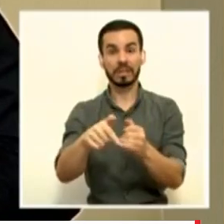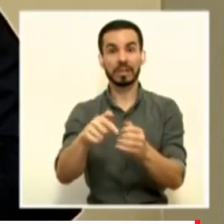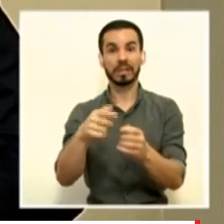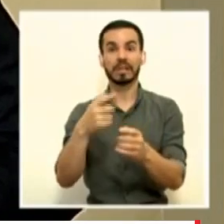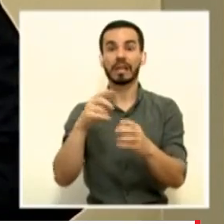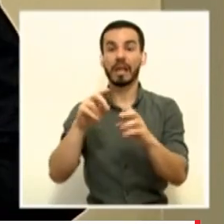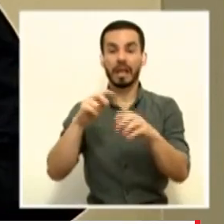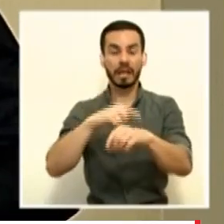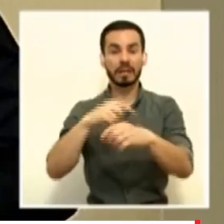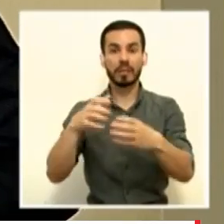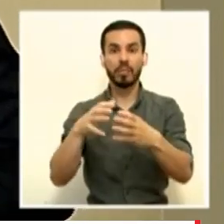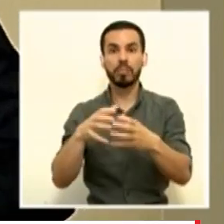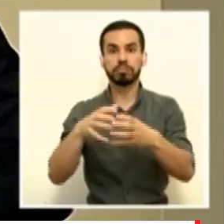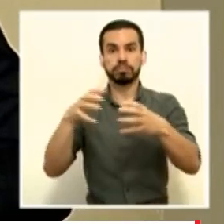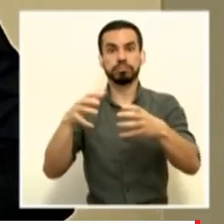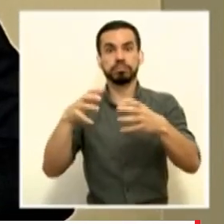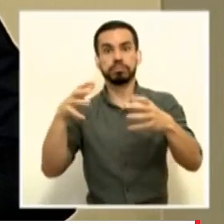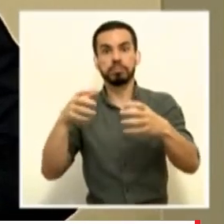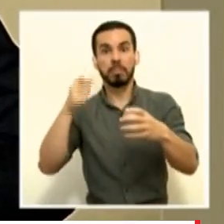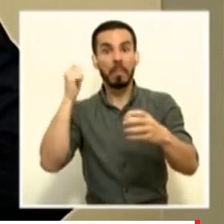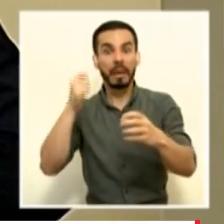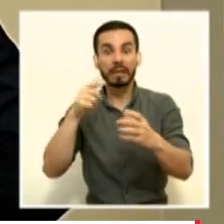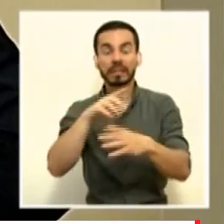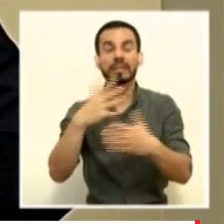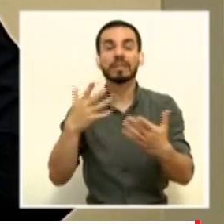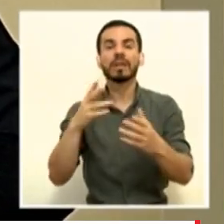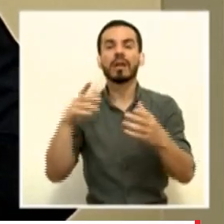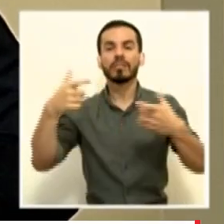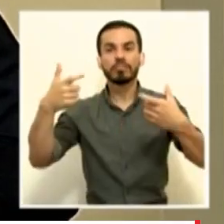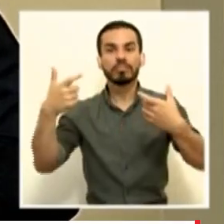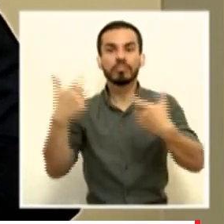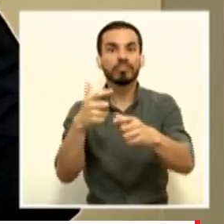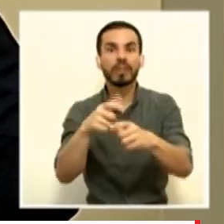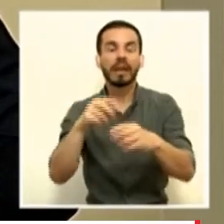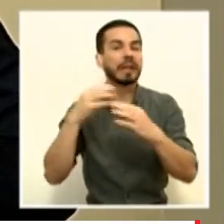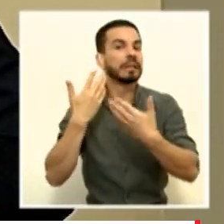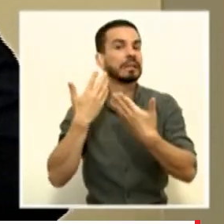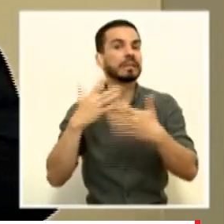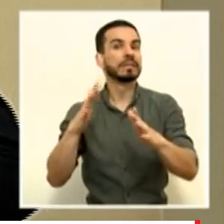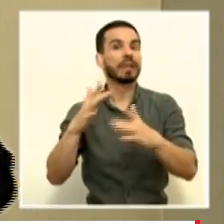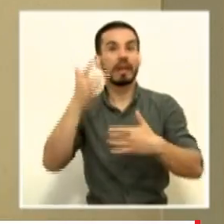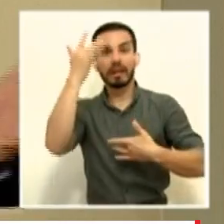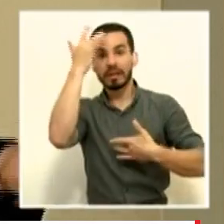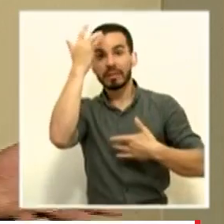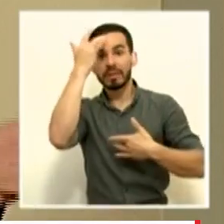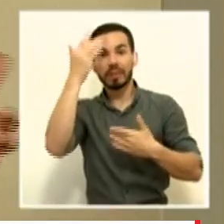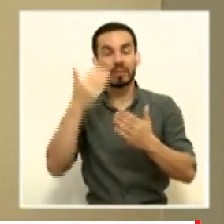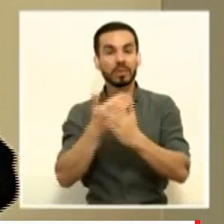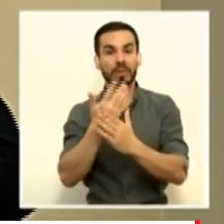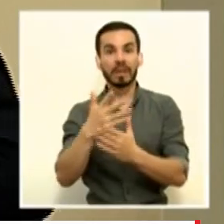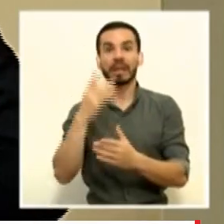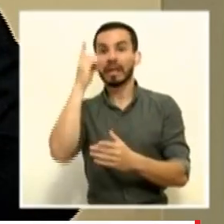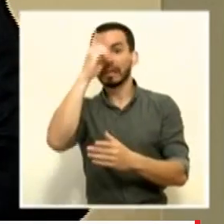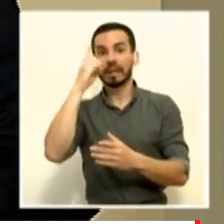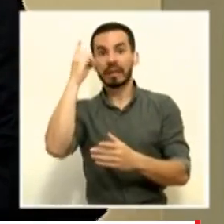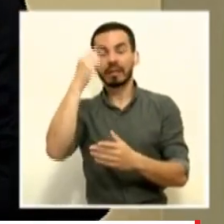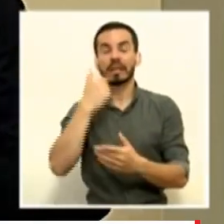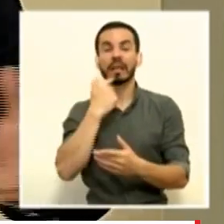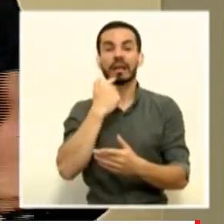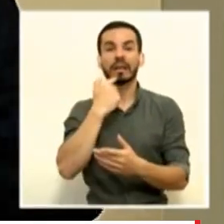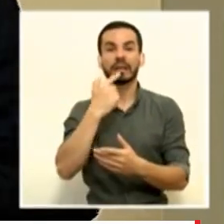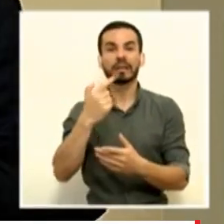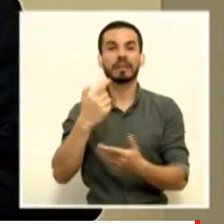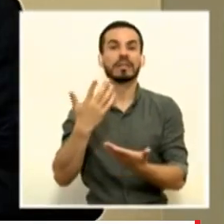denominado de martillo, se vea de manera inmediata una reducción de los casos que don Daniel anuncia al